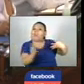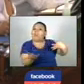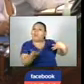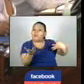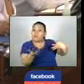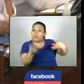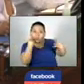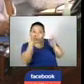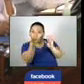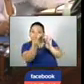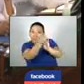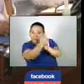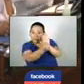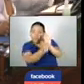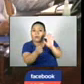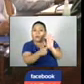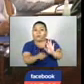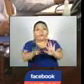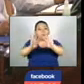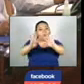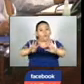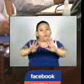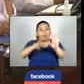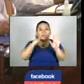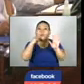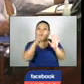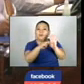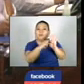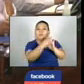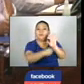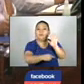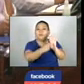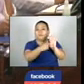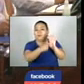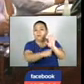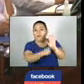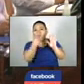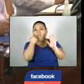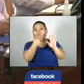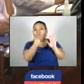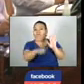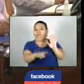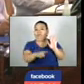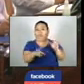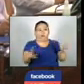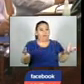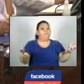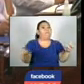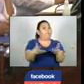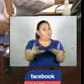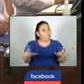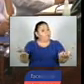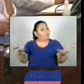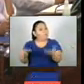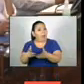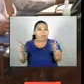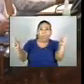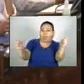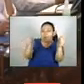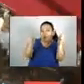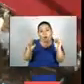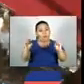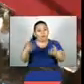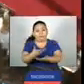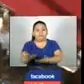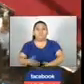número 9, en donde se habla que se ha evidenciado un auge en el desarrollo de concentraciones, mítines y eventos